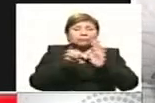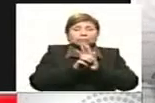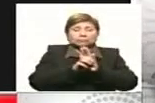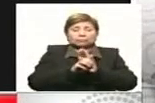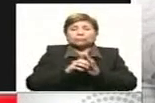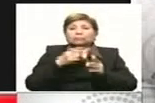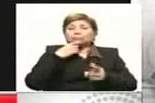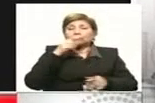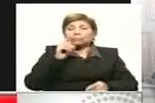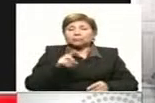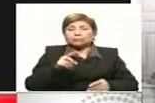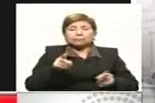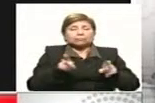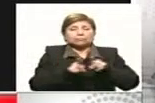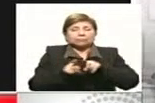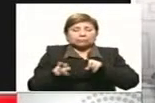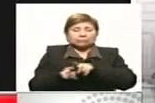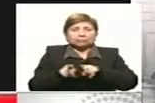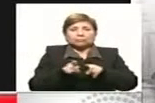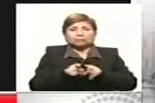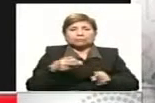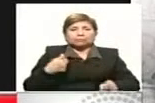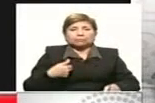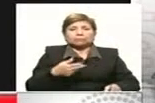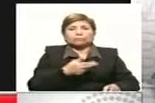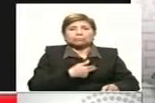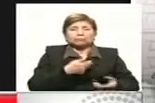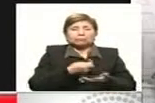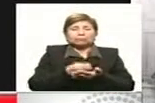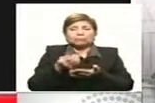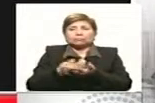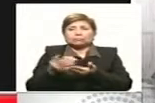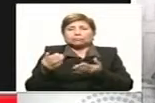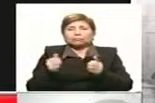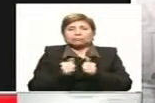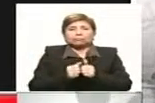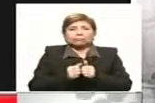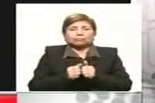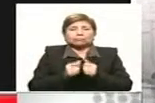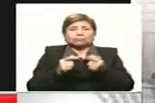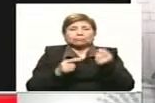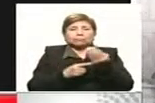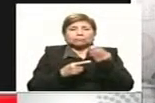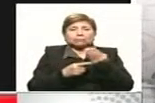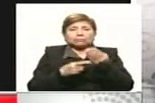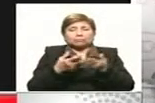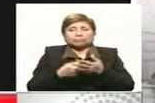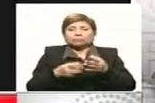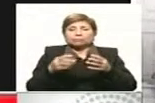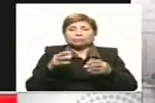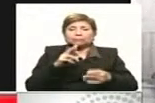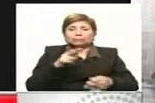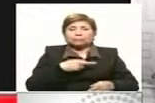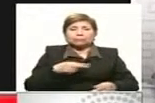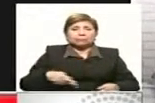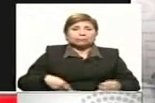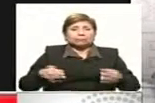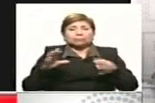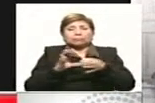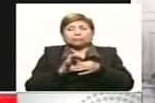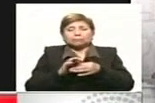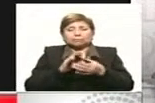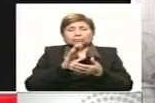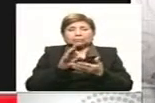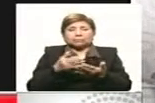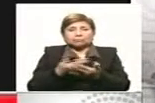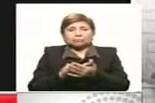ordinarios, está también nuestros gastos de asistencia técnica con Reino Unido, está también